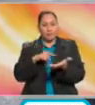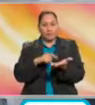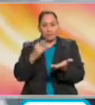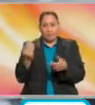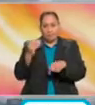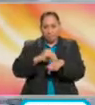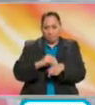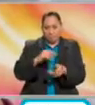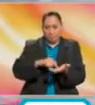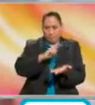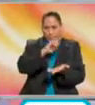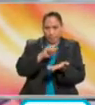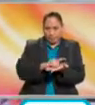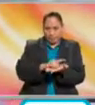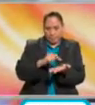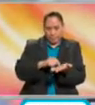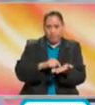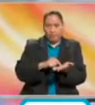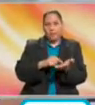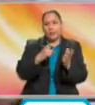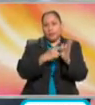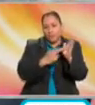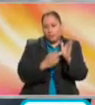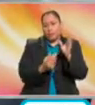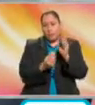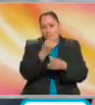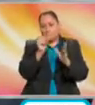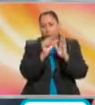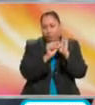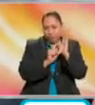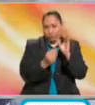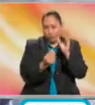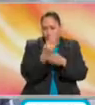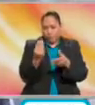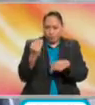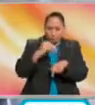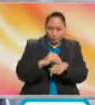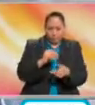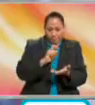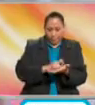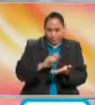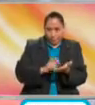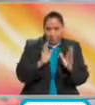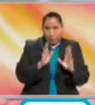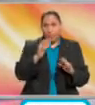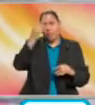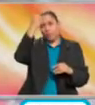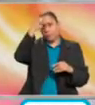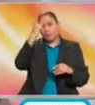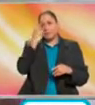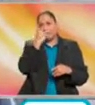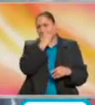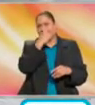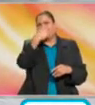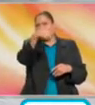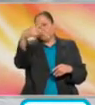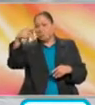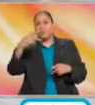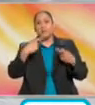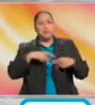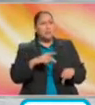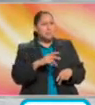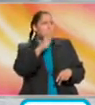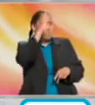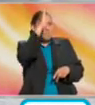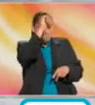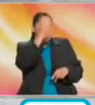estipuló, ¿no? La creación de este tipo de reformas, de este tipo de artículos en donde pues hay opiniones donde gente sí apoyaba,